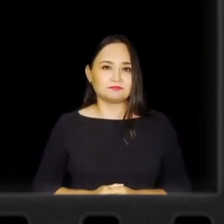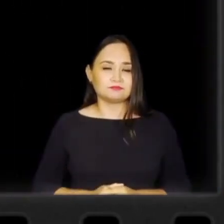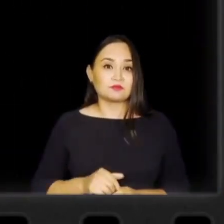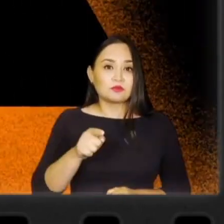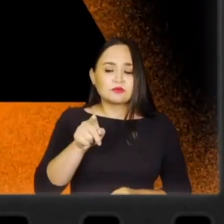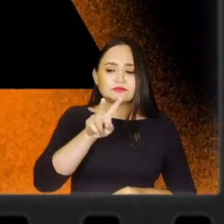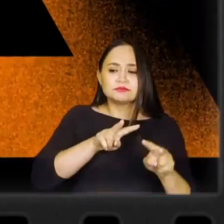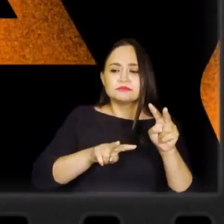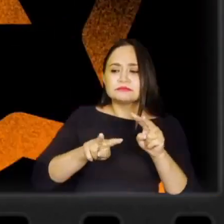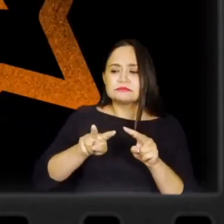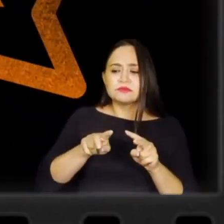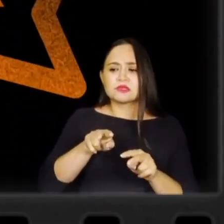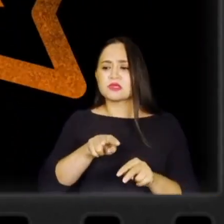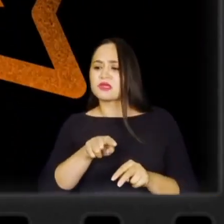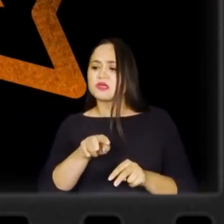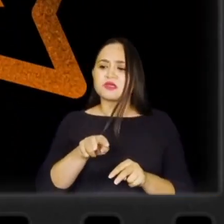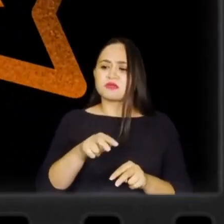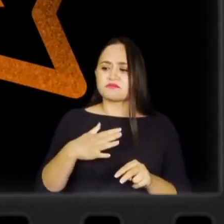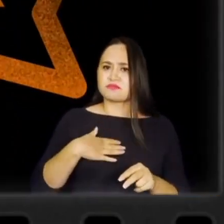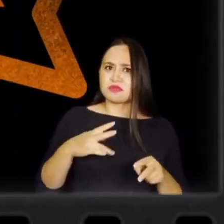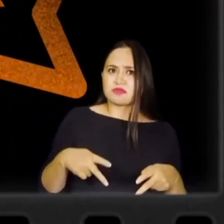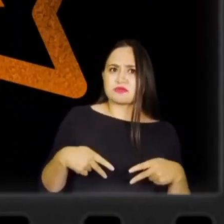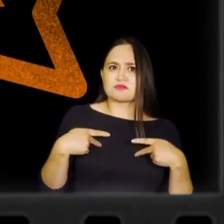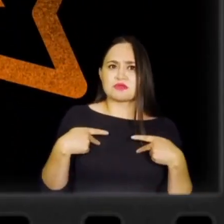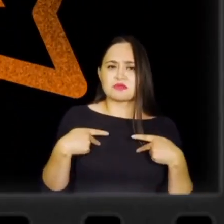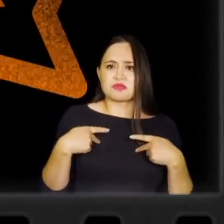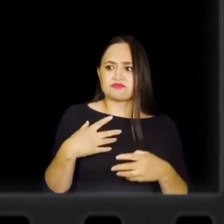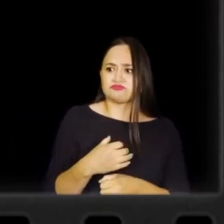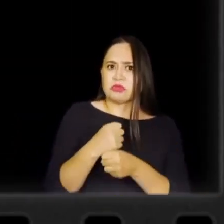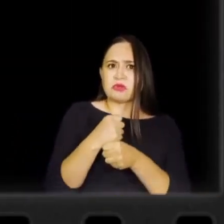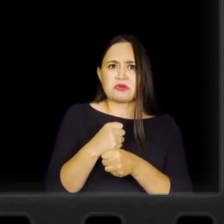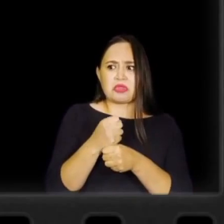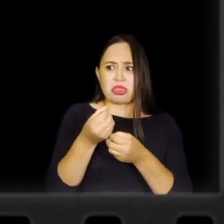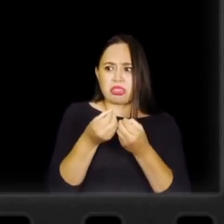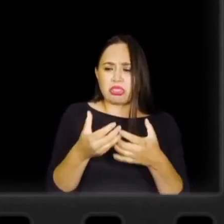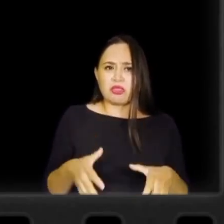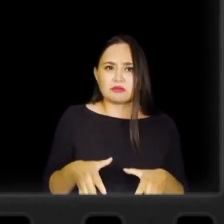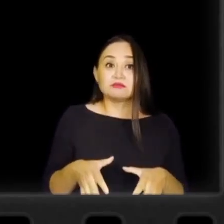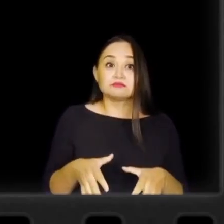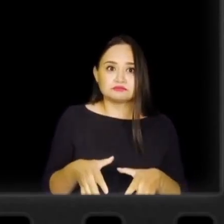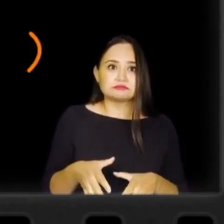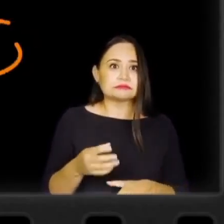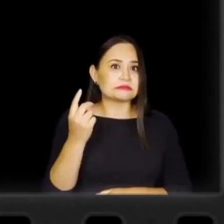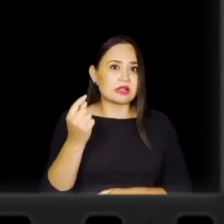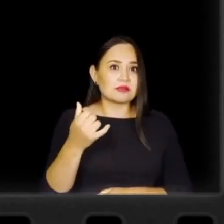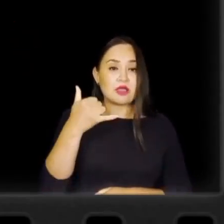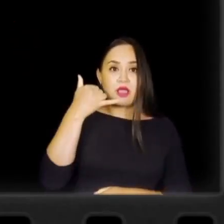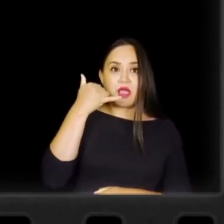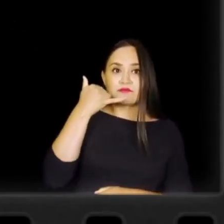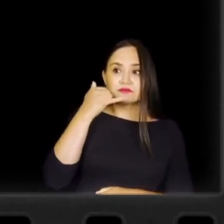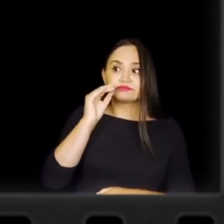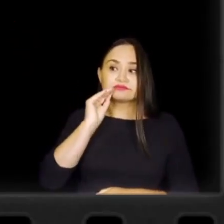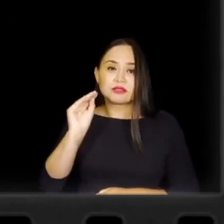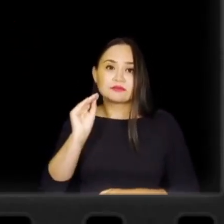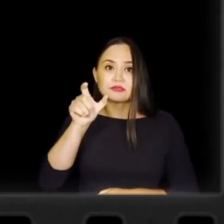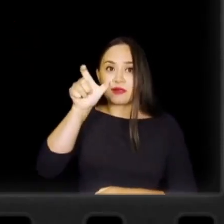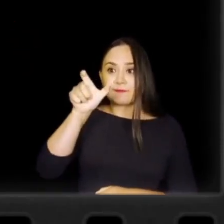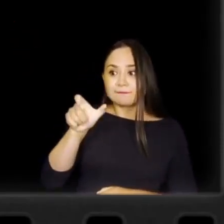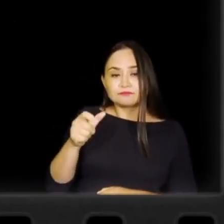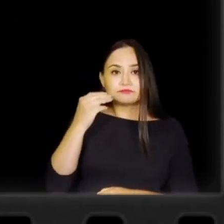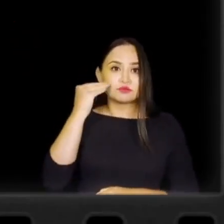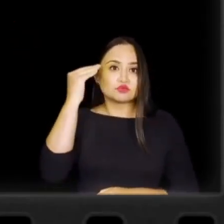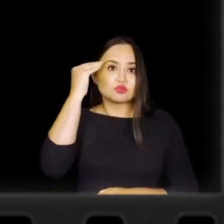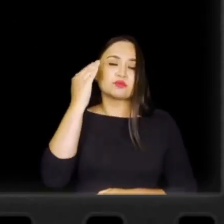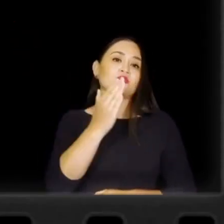desconfiar. Si identificas señales que indican que tu vida o integridad están en riesgo, comunica a